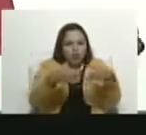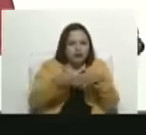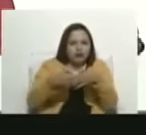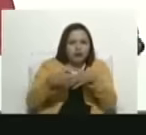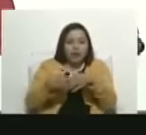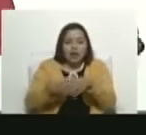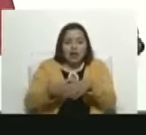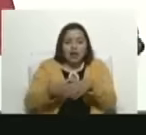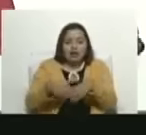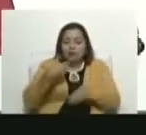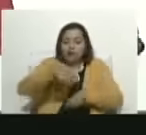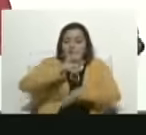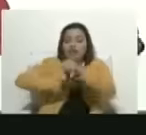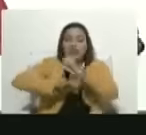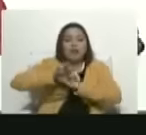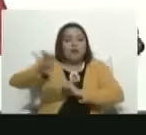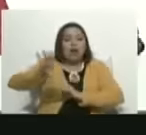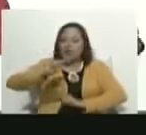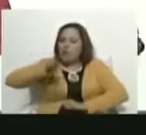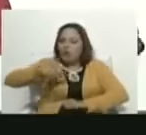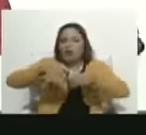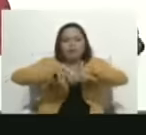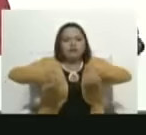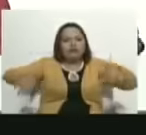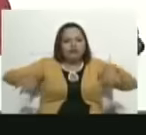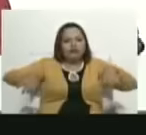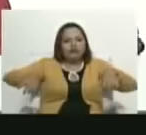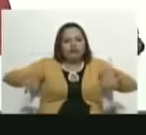sectarismo, para la defensa de la patria.